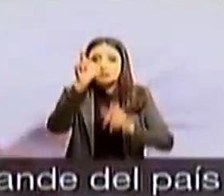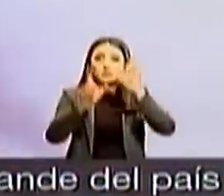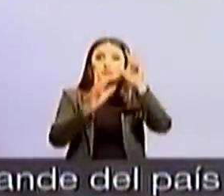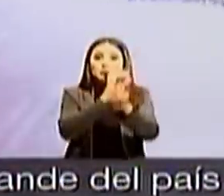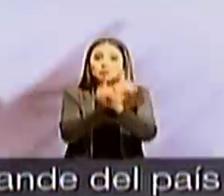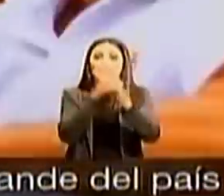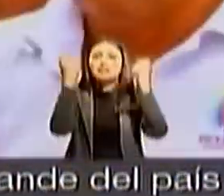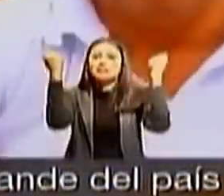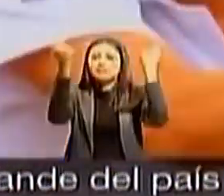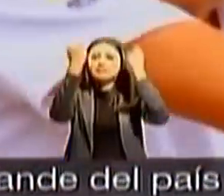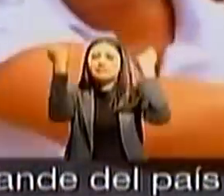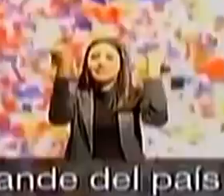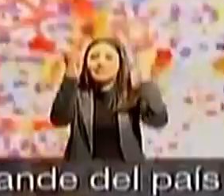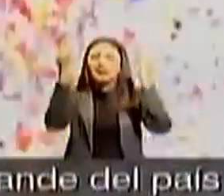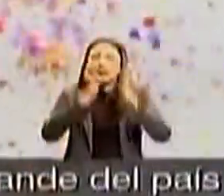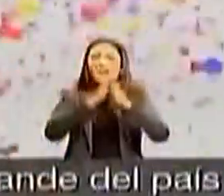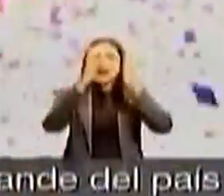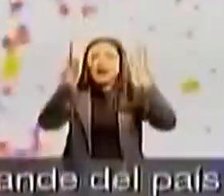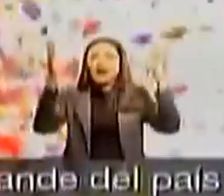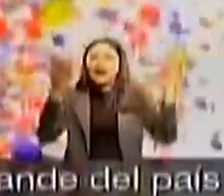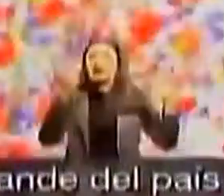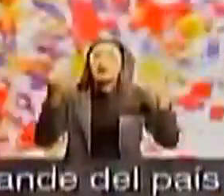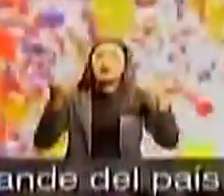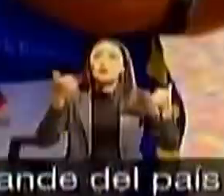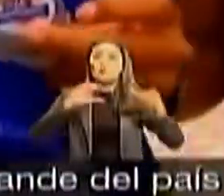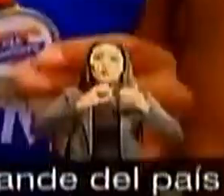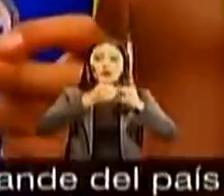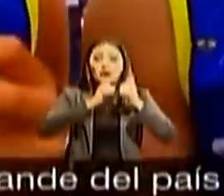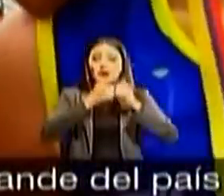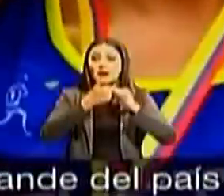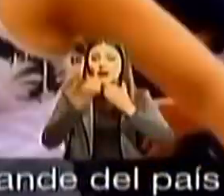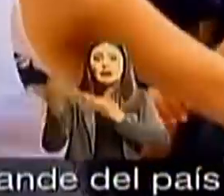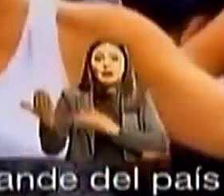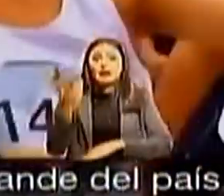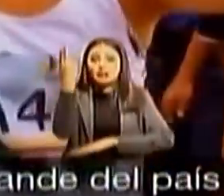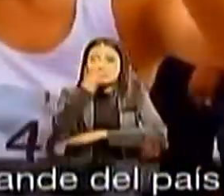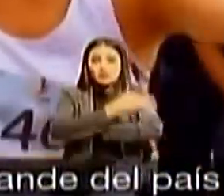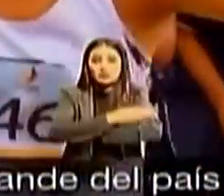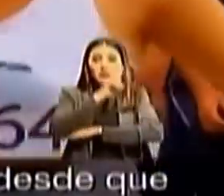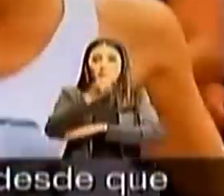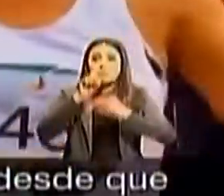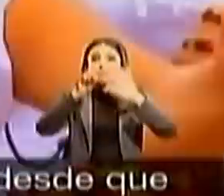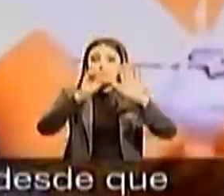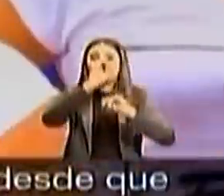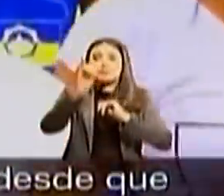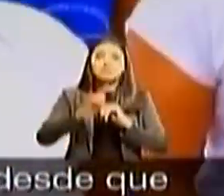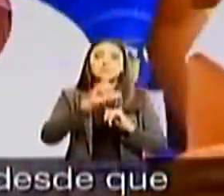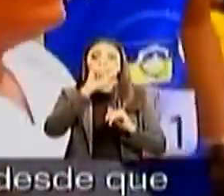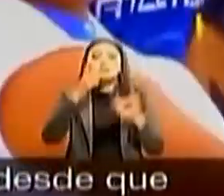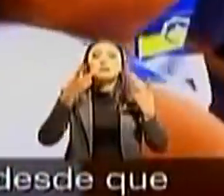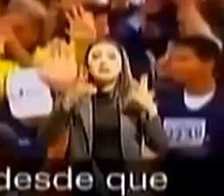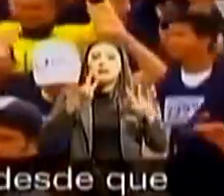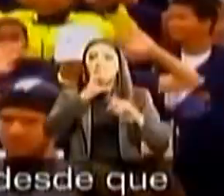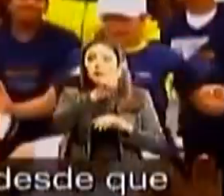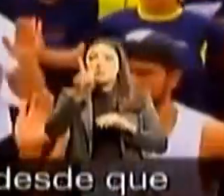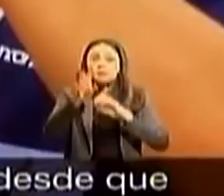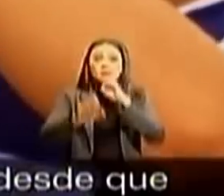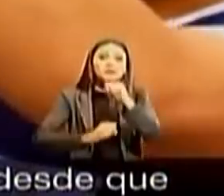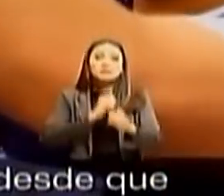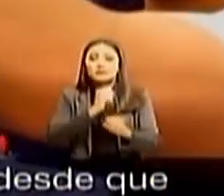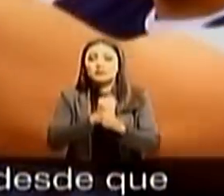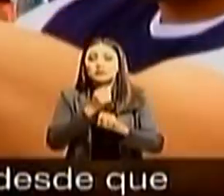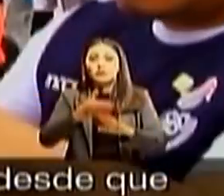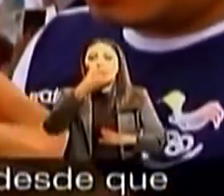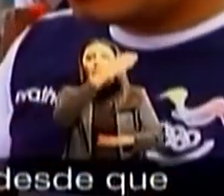discapacidad disfrutaron de la celebración más grande del país por el Día del Deporte Ecuatoriano este 26 de julio. Además, se celebró los 22 años desde